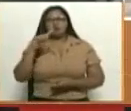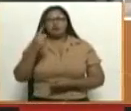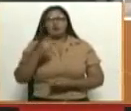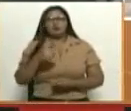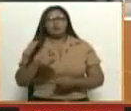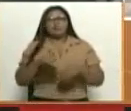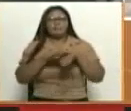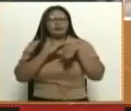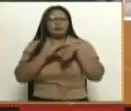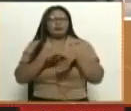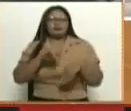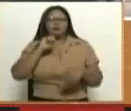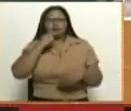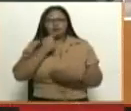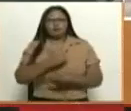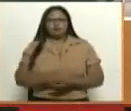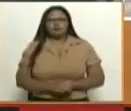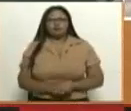estuvo